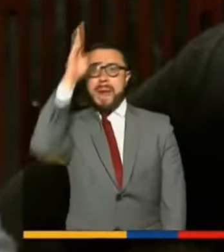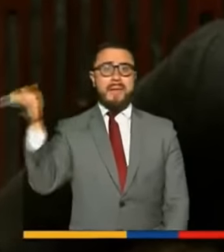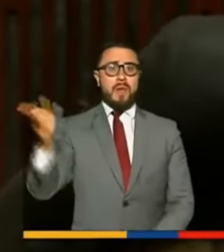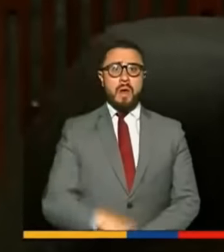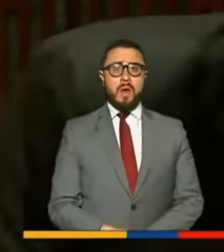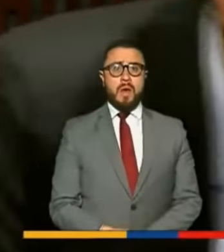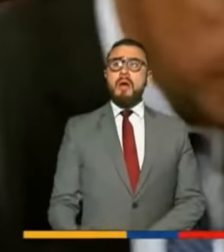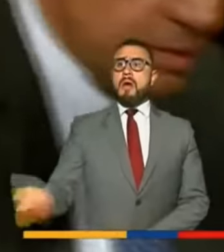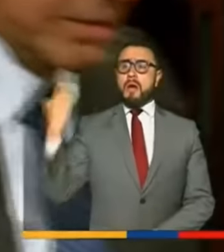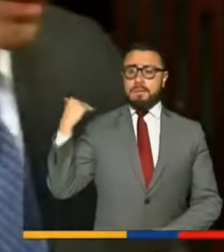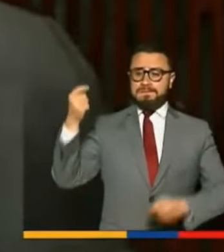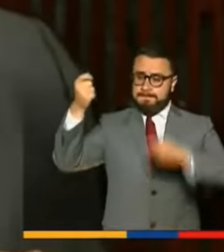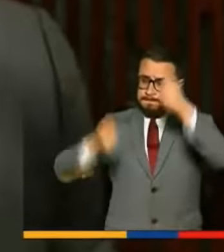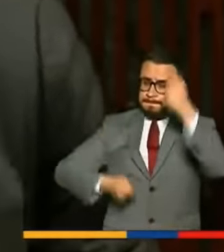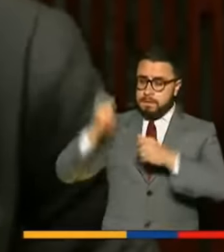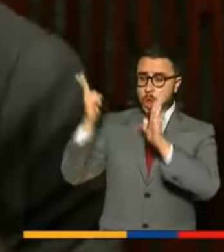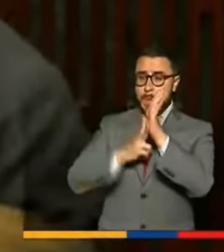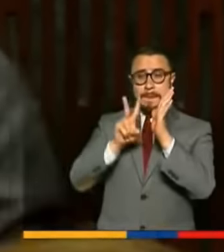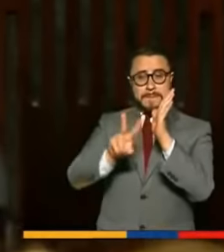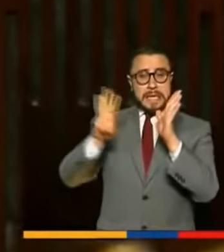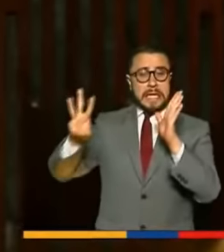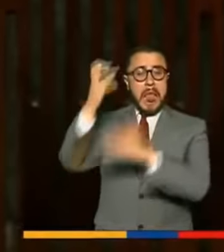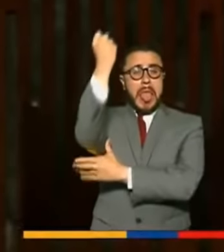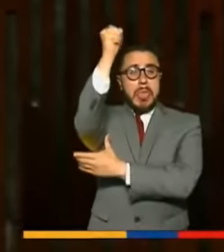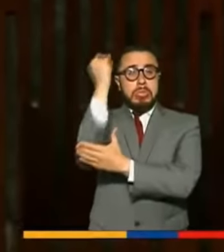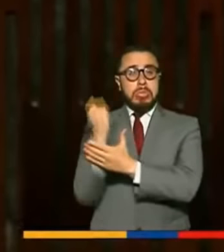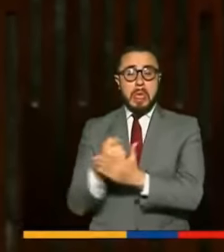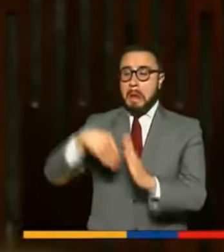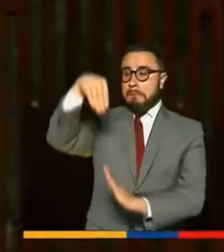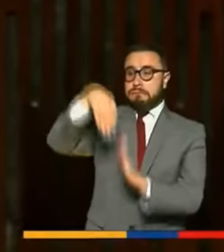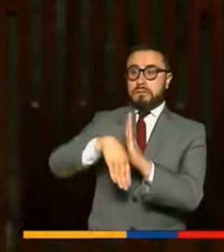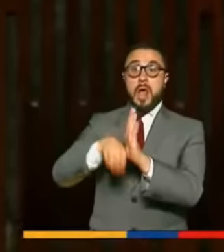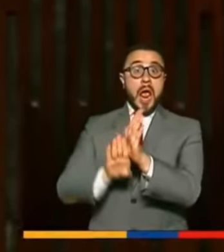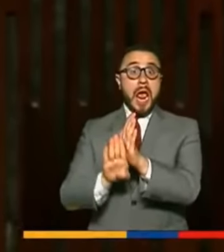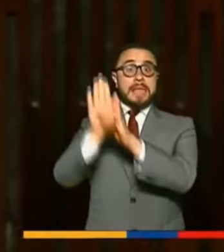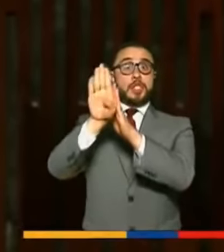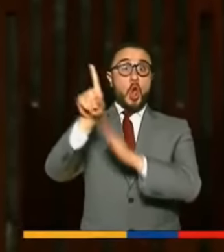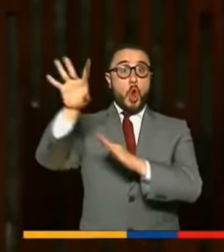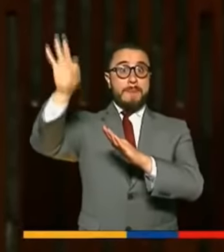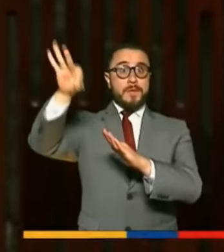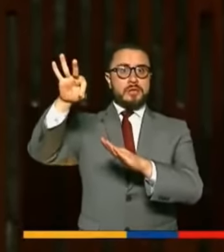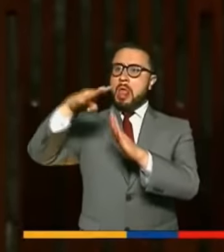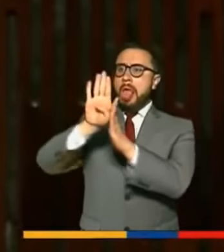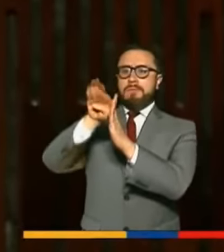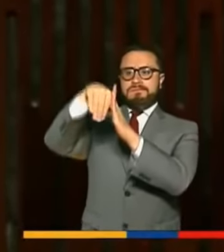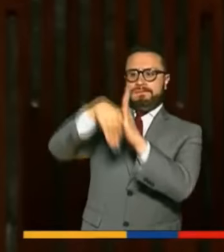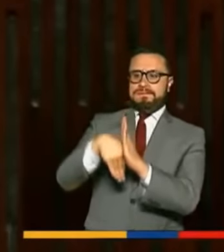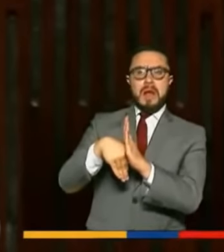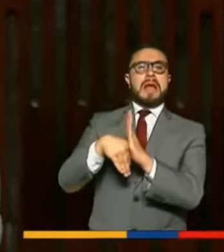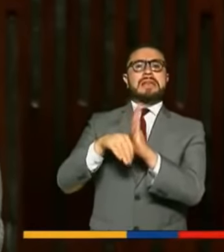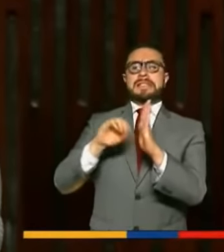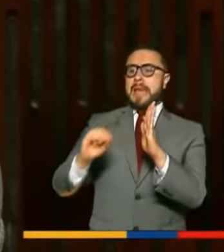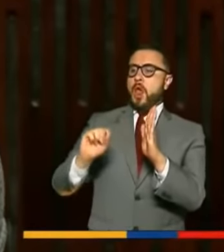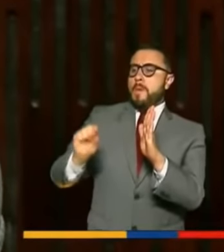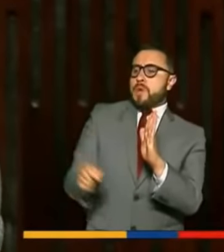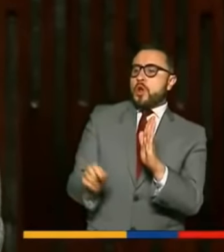economía en el año 2023 decayó, no creció ni siquiera un 1%. Sino que creció apenas